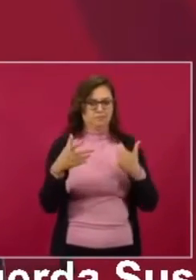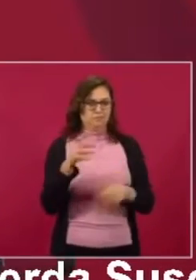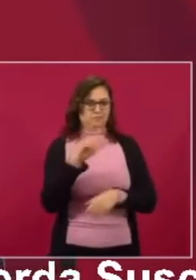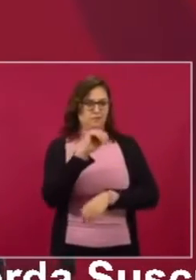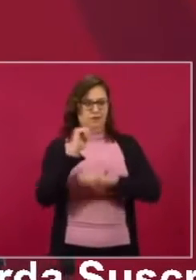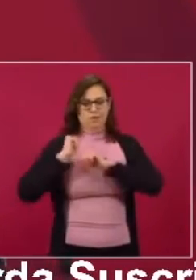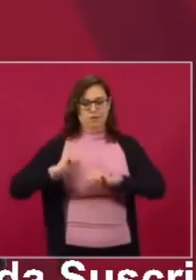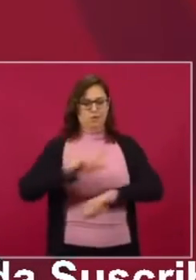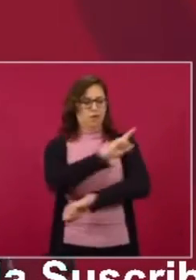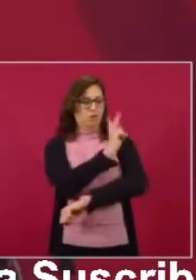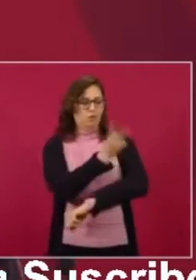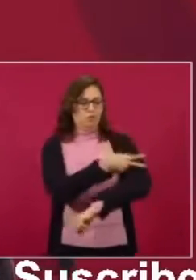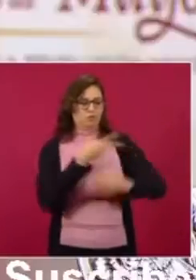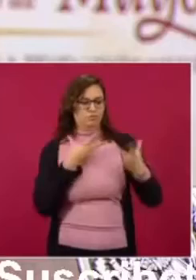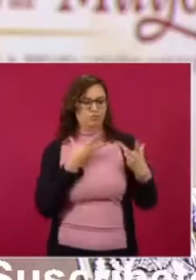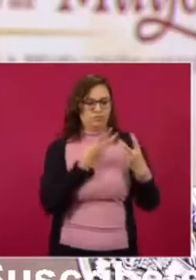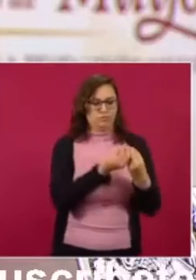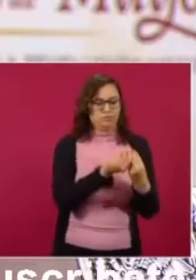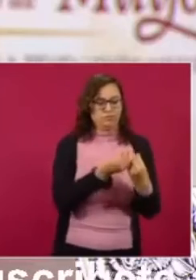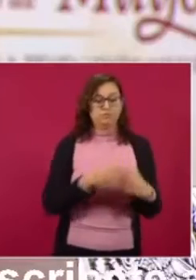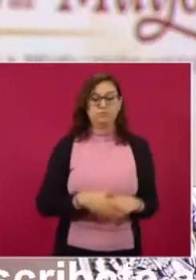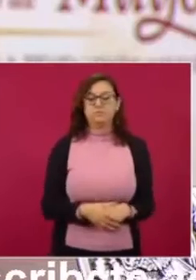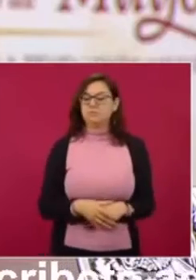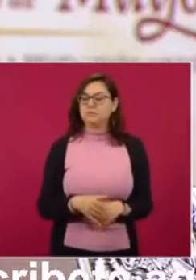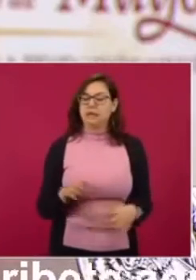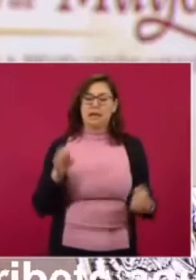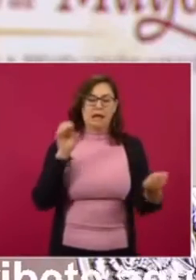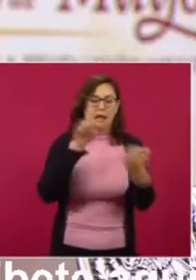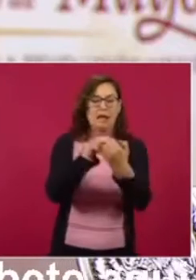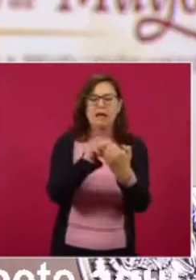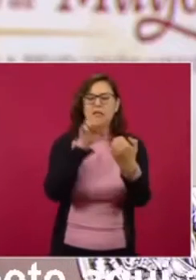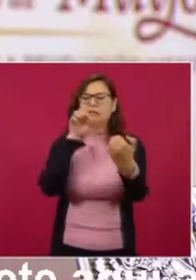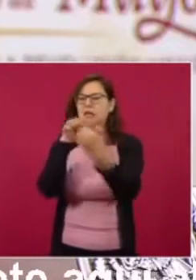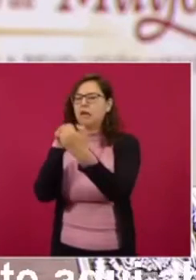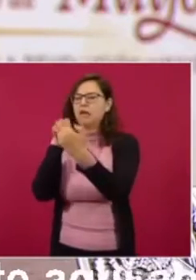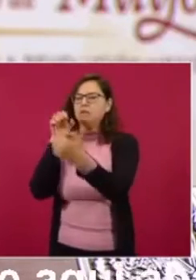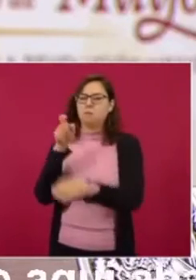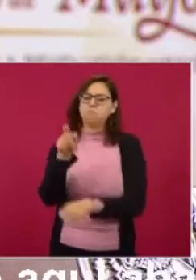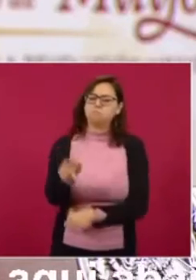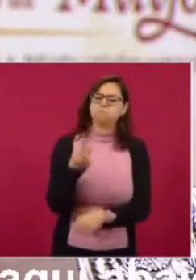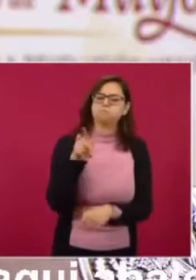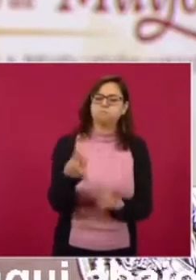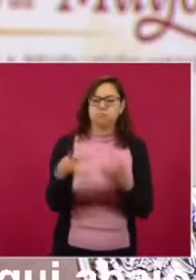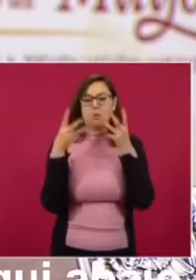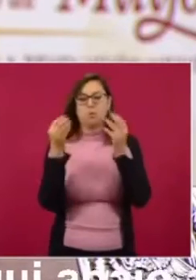muchos dones ahora no y qué bueno